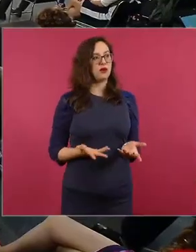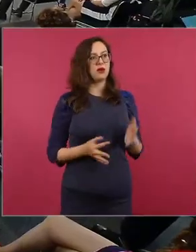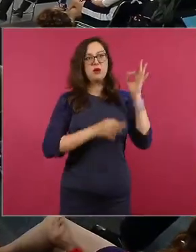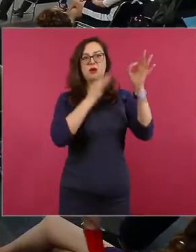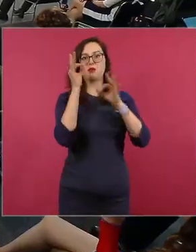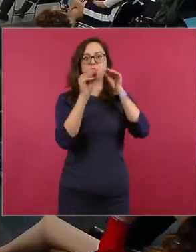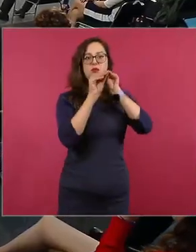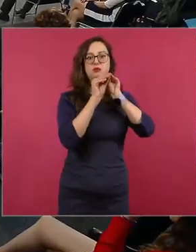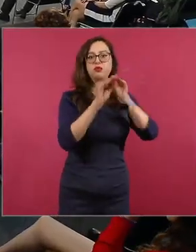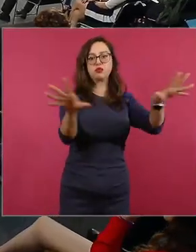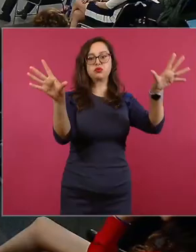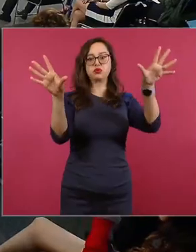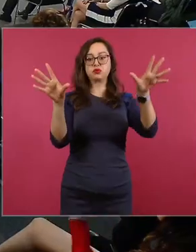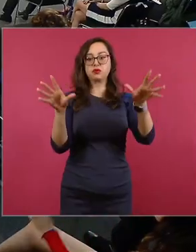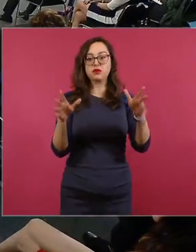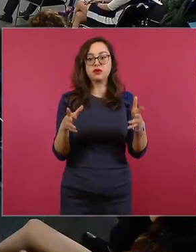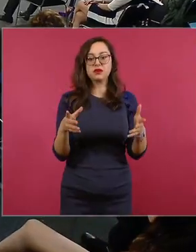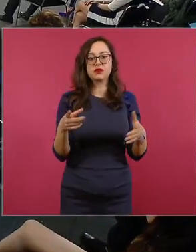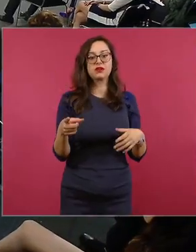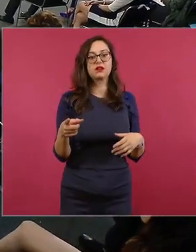es espontáneo,